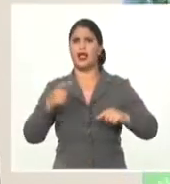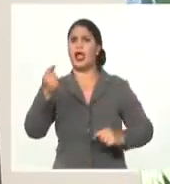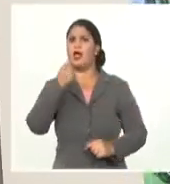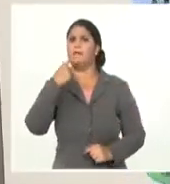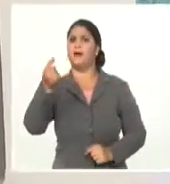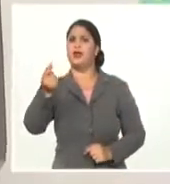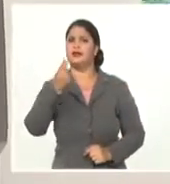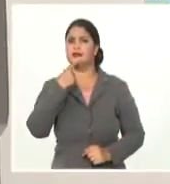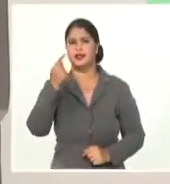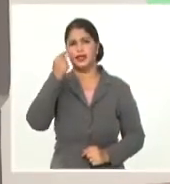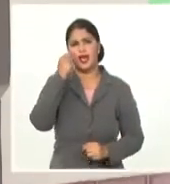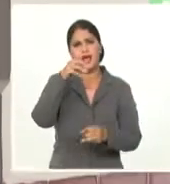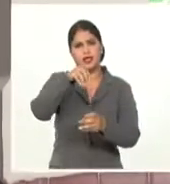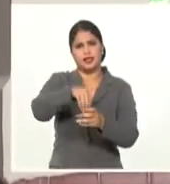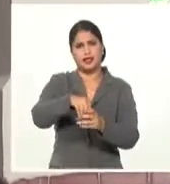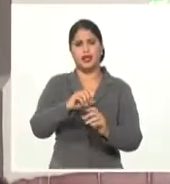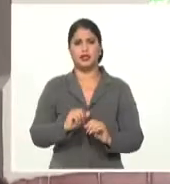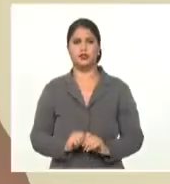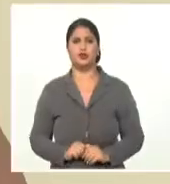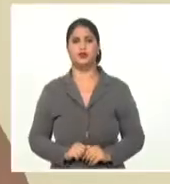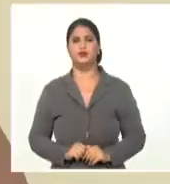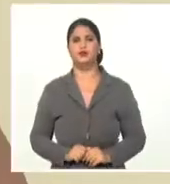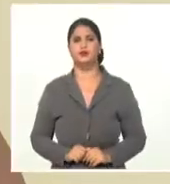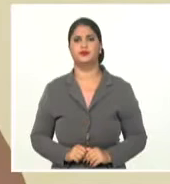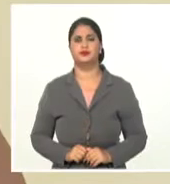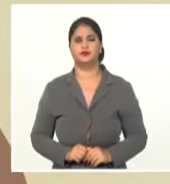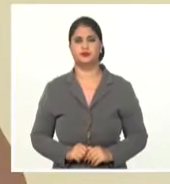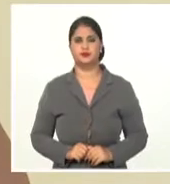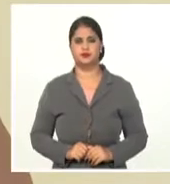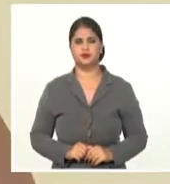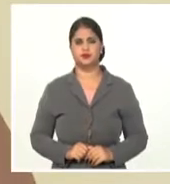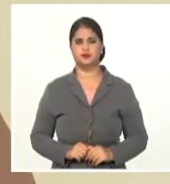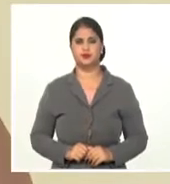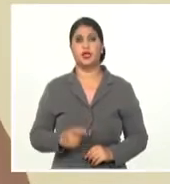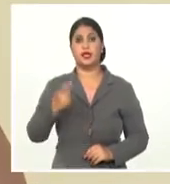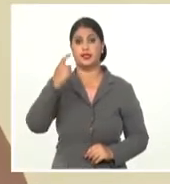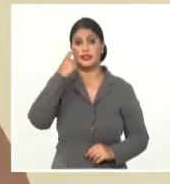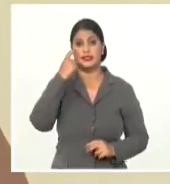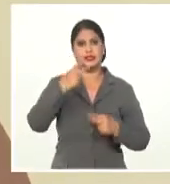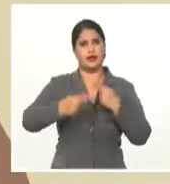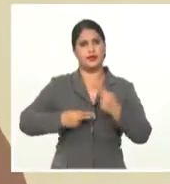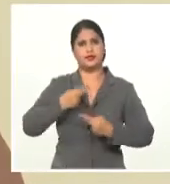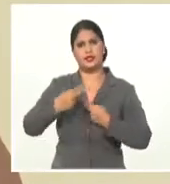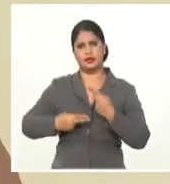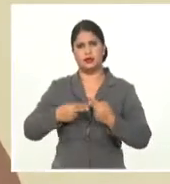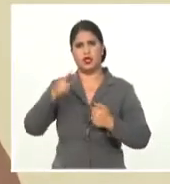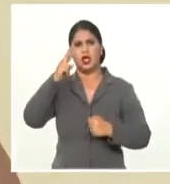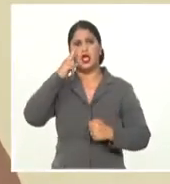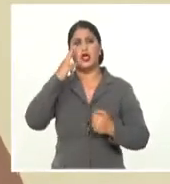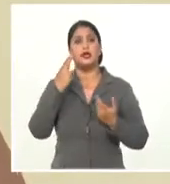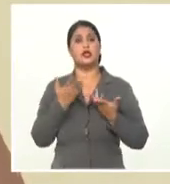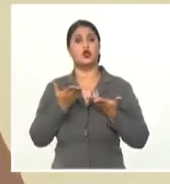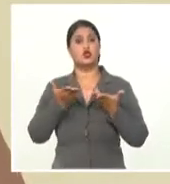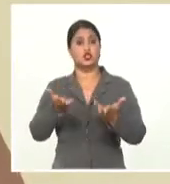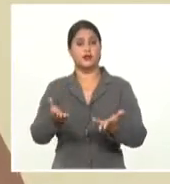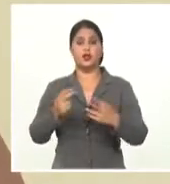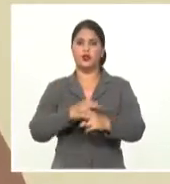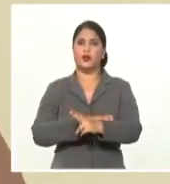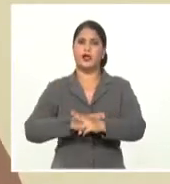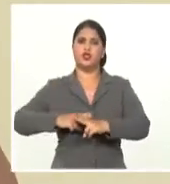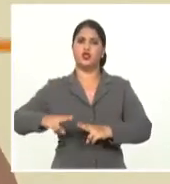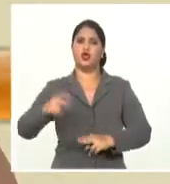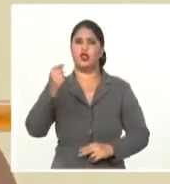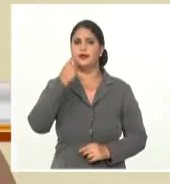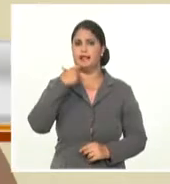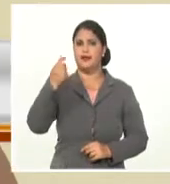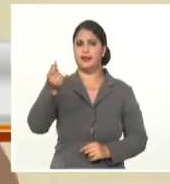apreciar novedosas piezas museográficas. Se va a hacer un reconocimiento y un recordatorio a la historia de la medicina por todas las